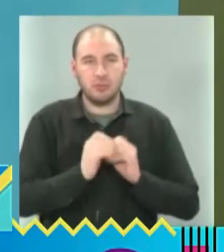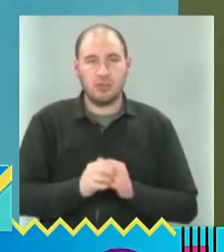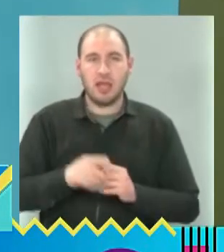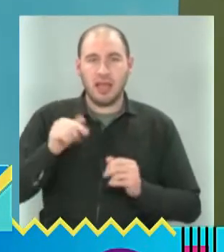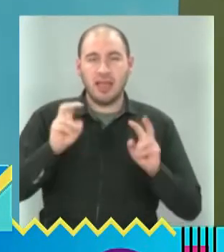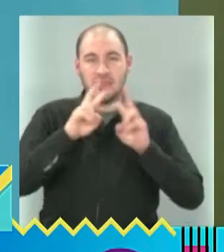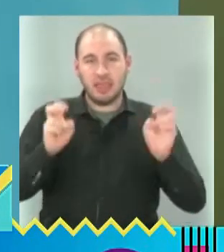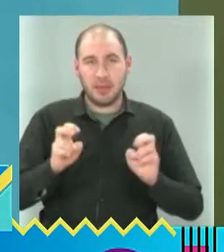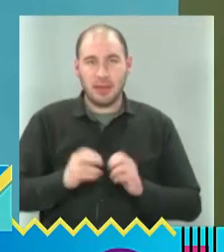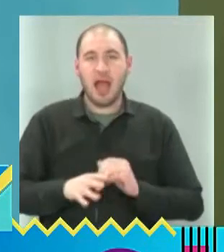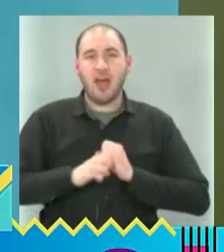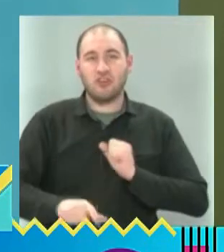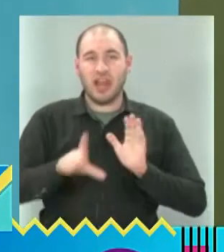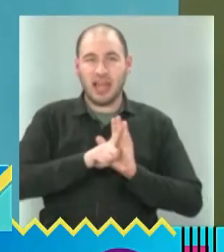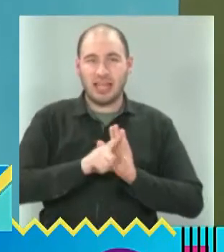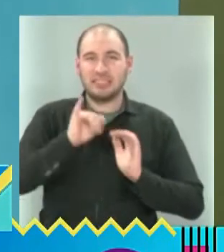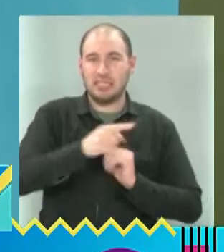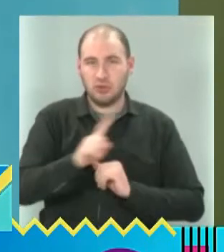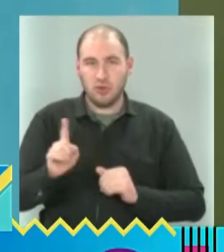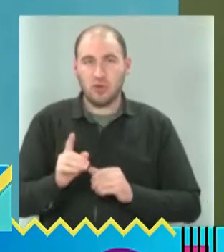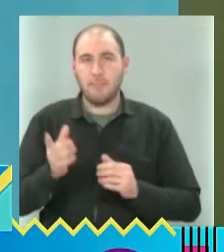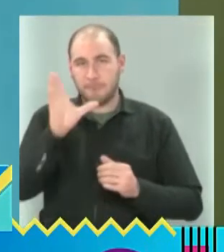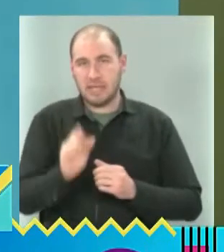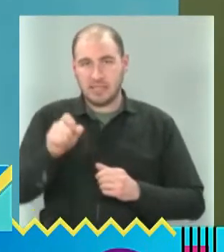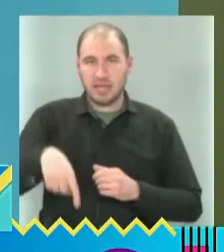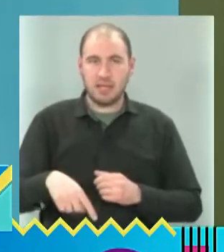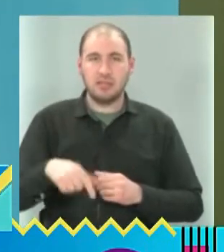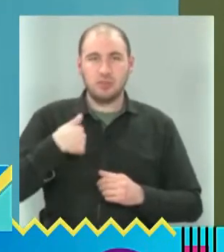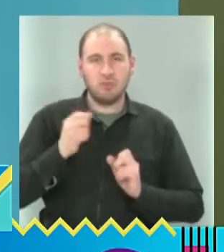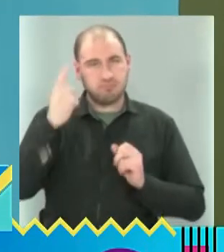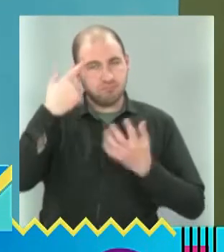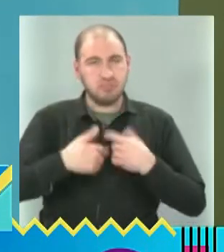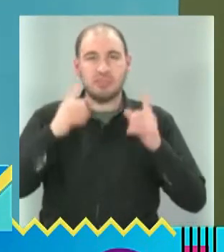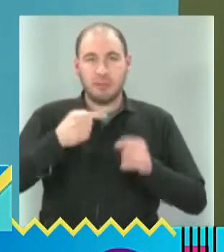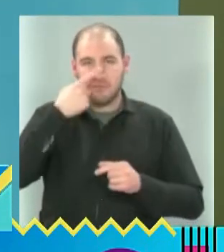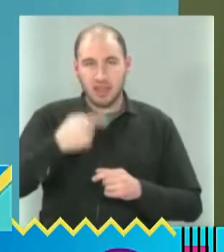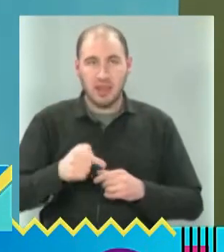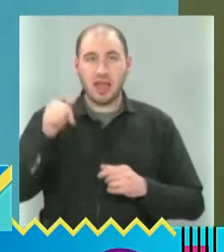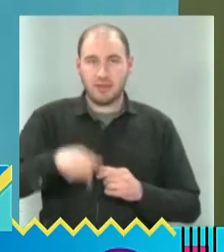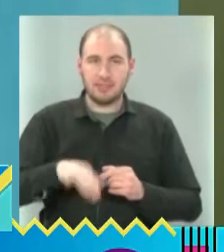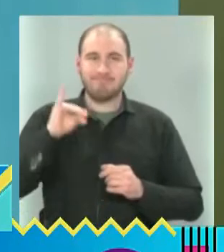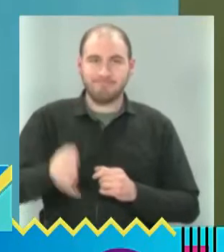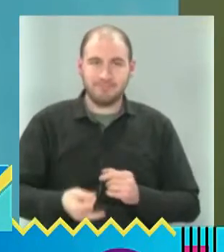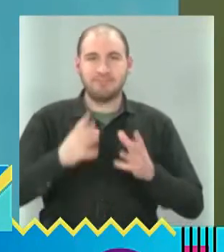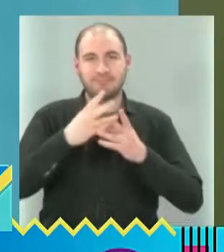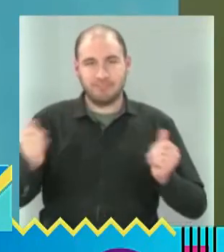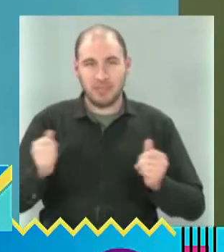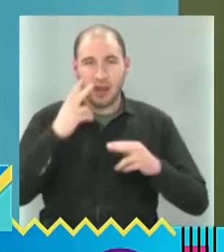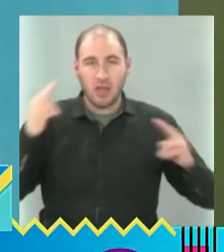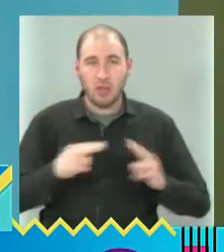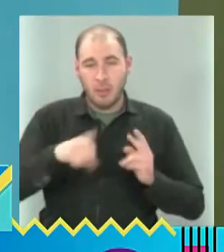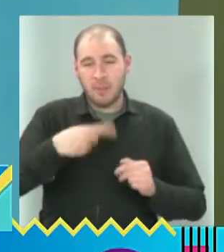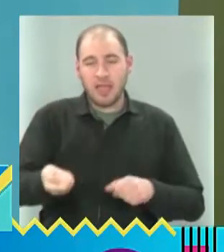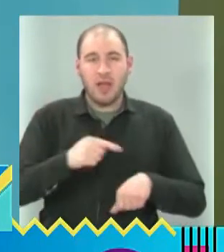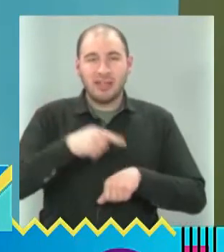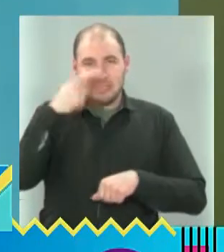por el aborto legal o no en nuestro país. Así que quería hacer esa reflexión también final y ahora sí, despedirnos y reencontrarnos